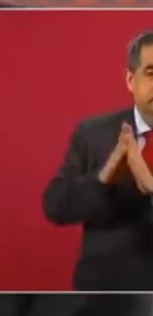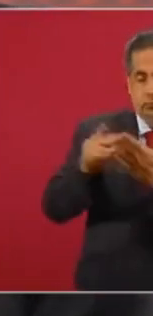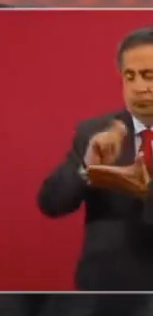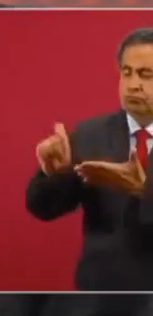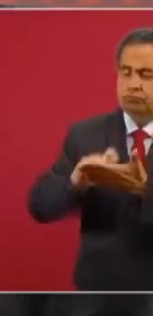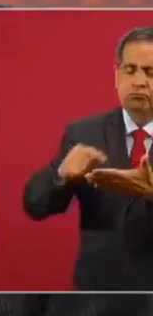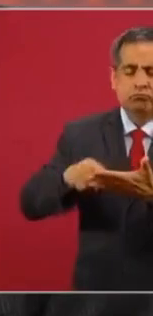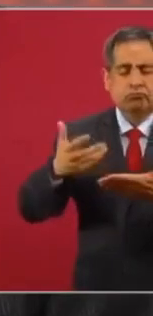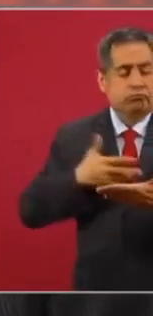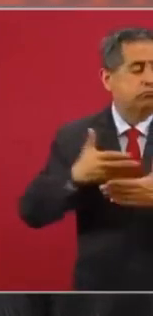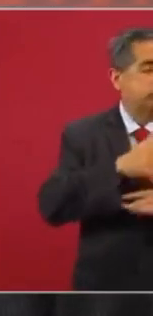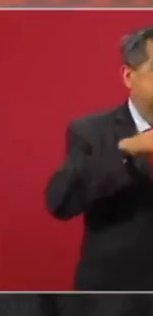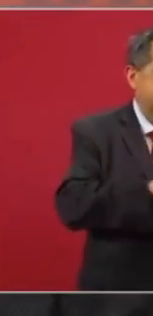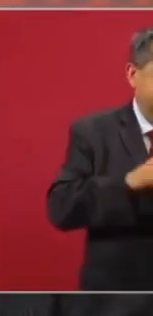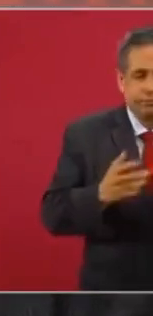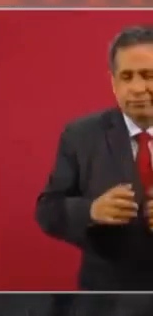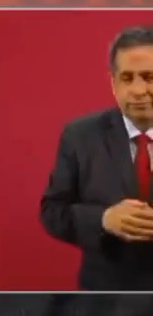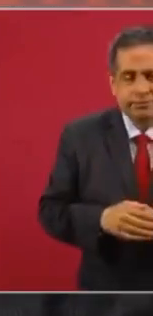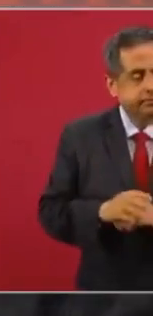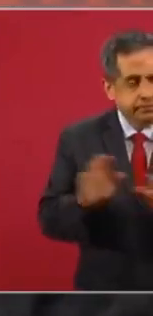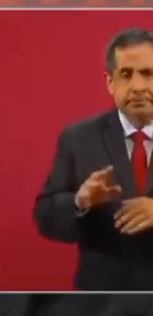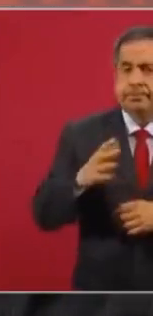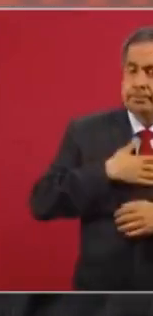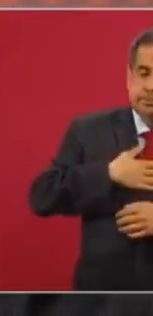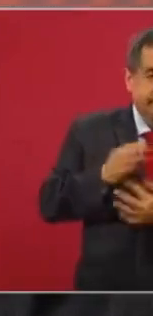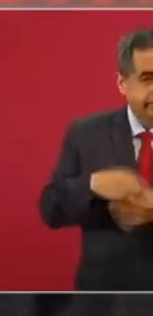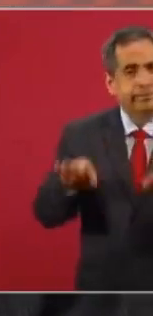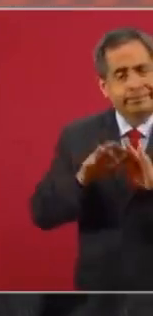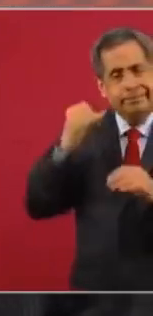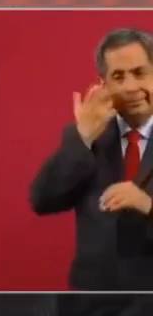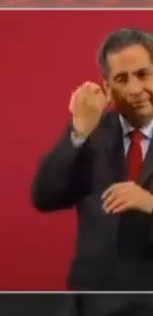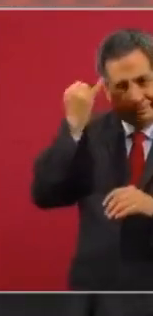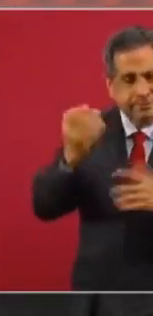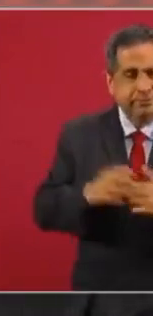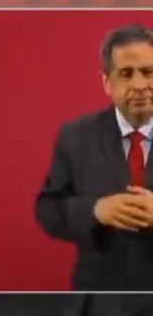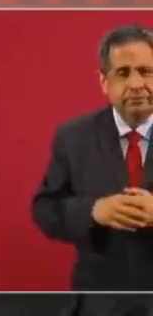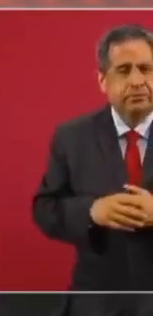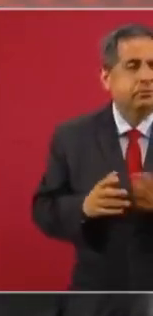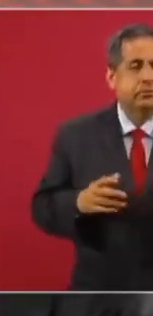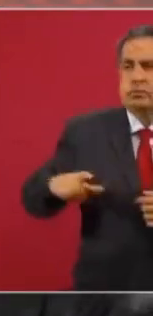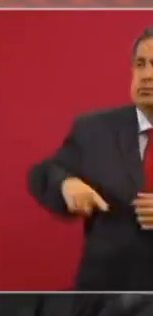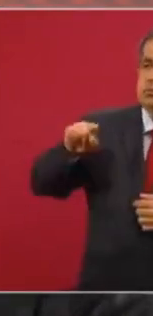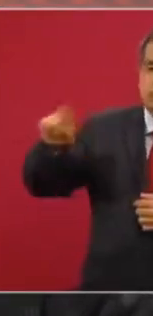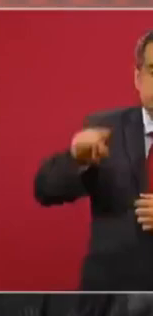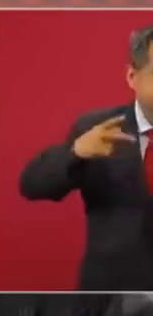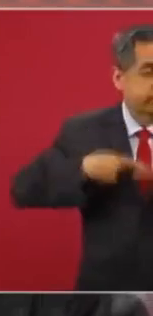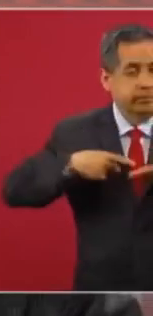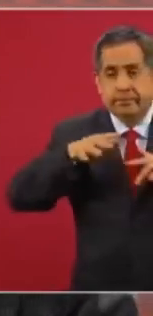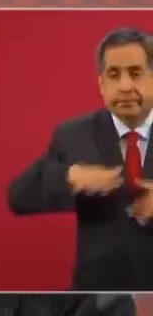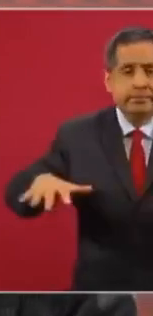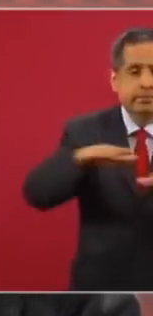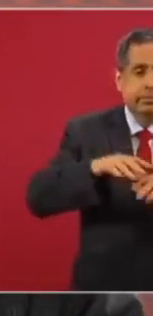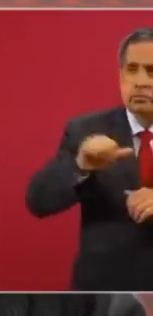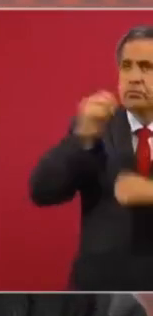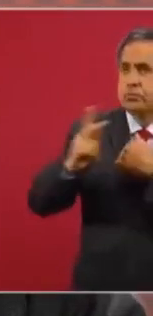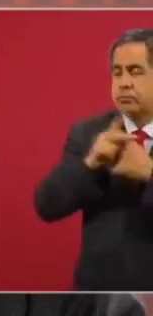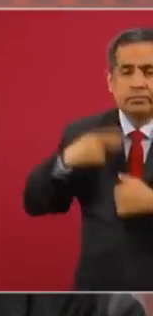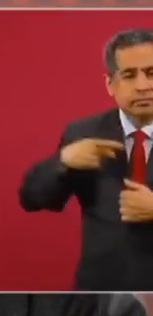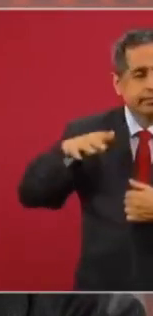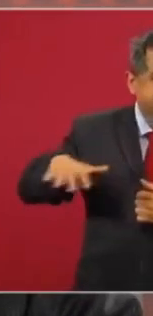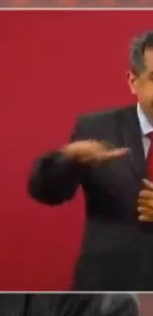texto. Entonces a nosotros nos importa mucho no que los gobiernos, sino que los pueblos de otros